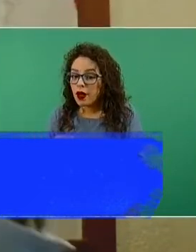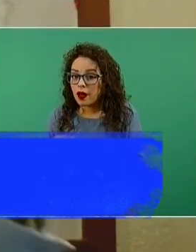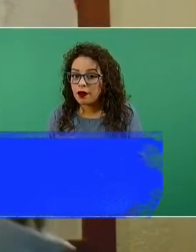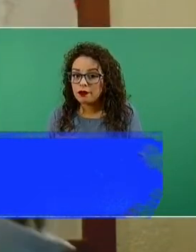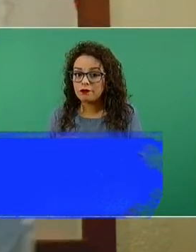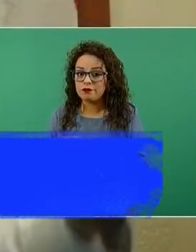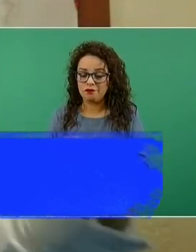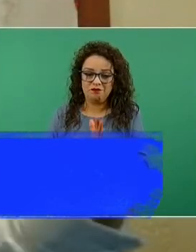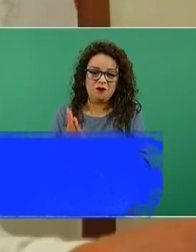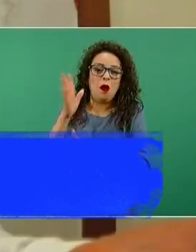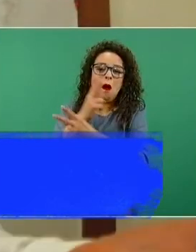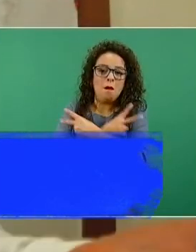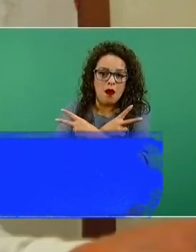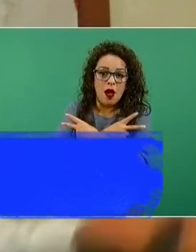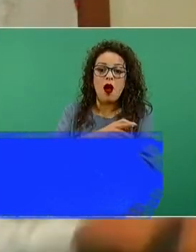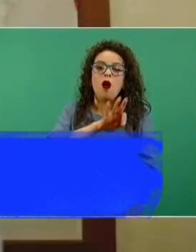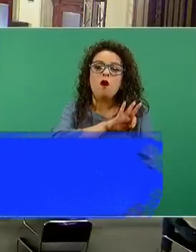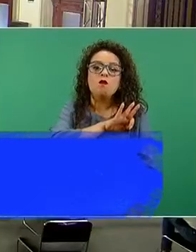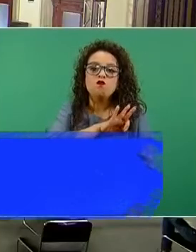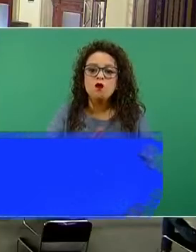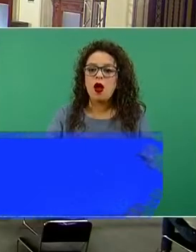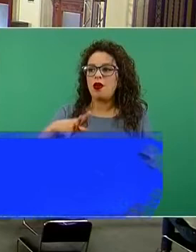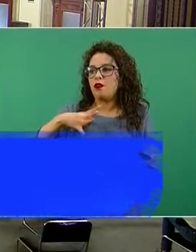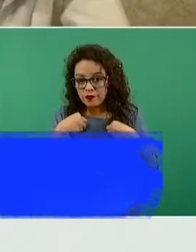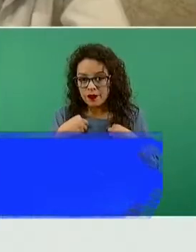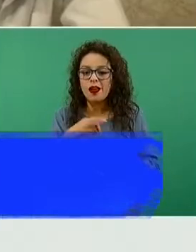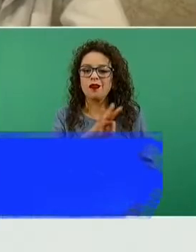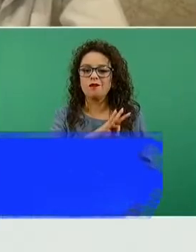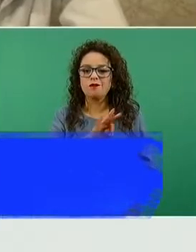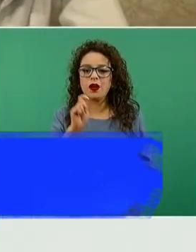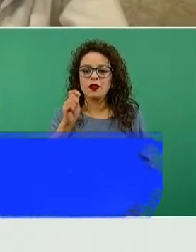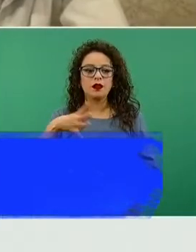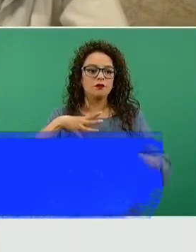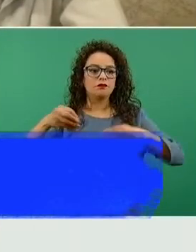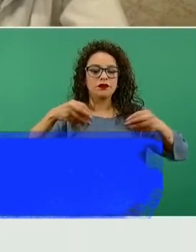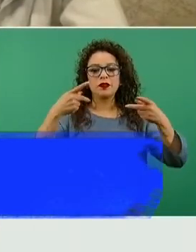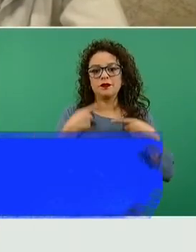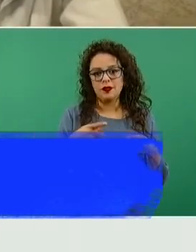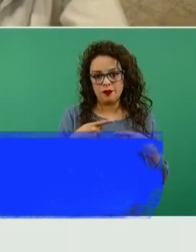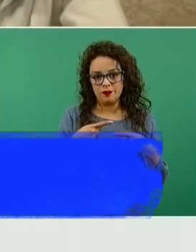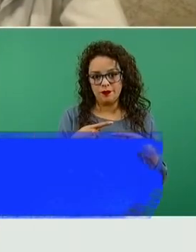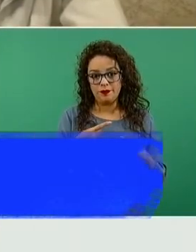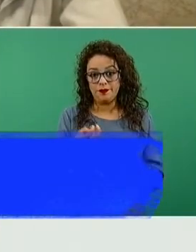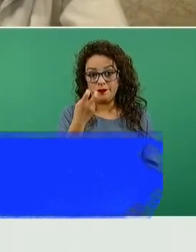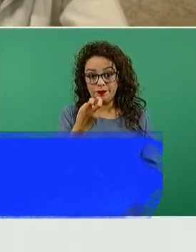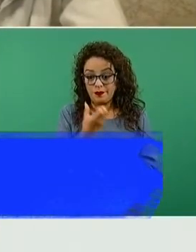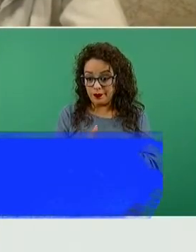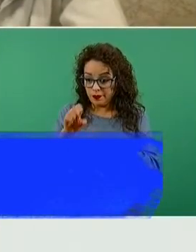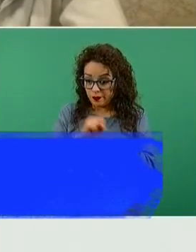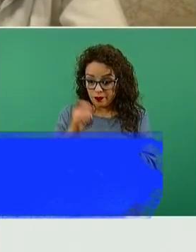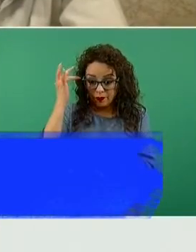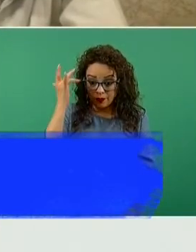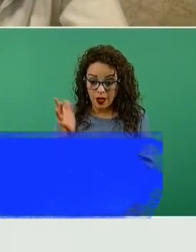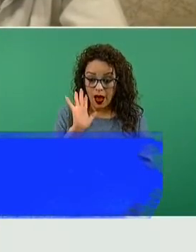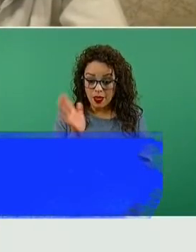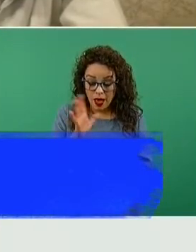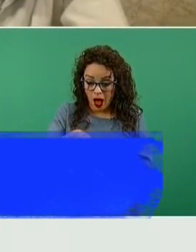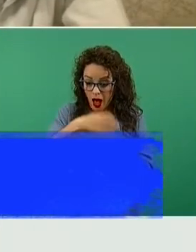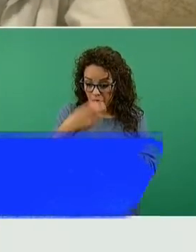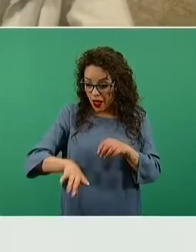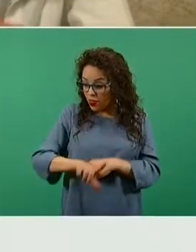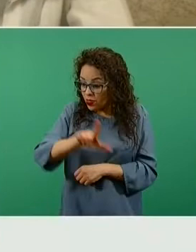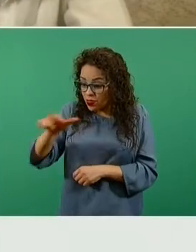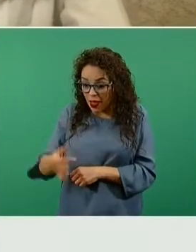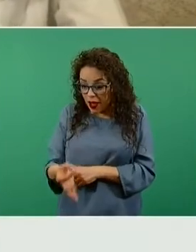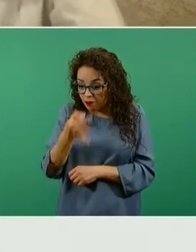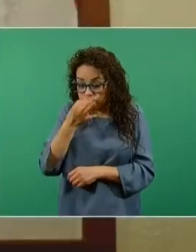contagios, ya sea llevar el contagio o traerlo consigo. Si se abren las escuelas inmediatamente después de la Semana Santa, es altamente probable